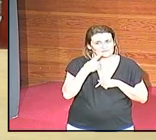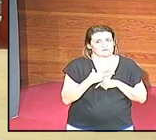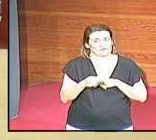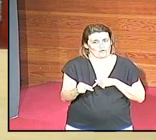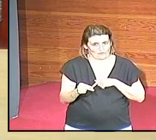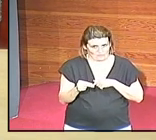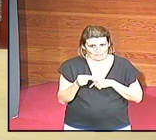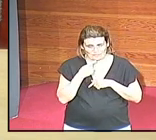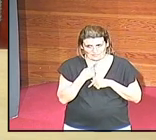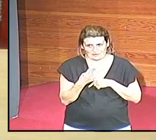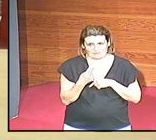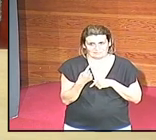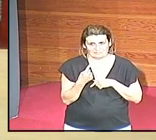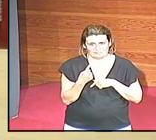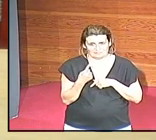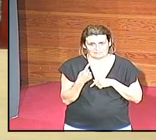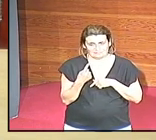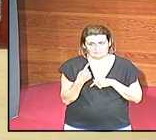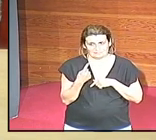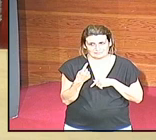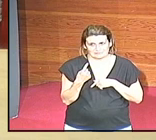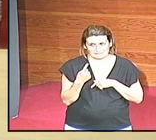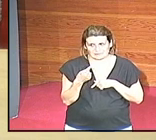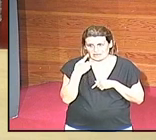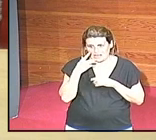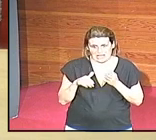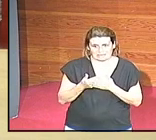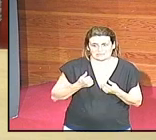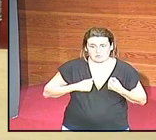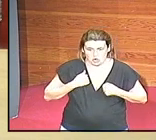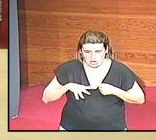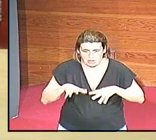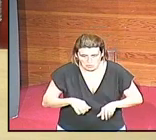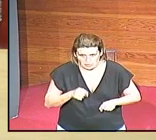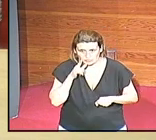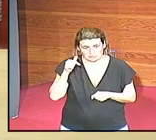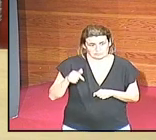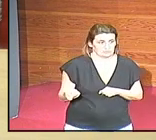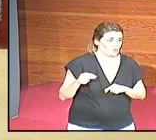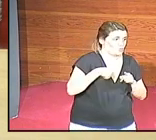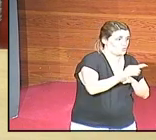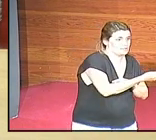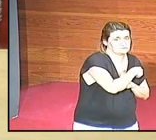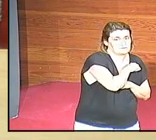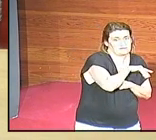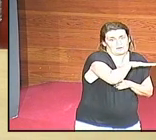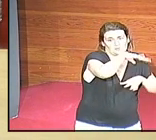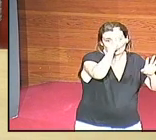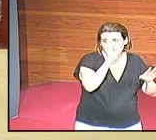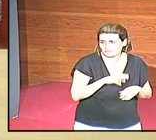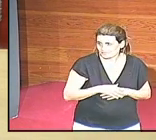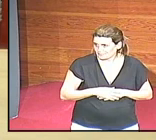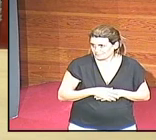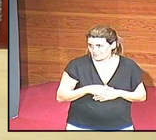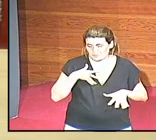estás en, ¿no? Bueno, Polonia, bueno, si llegan hasta Polonia, bueno, yo estoy en España, pues hasta que lleguen, al ritmo